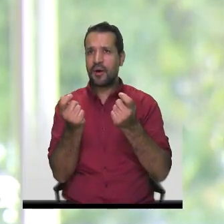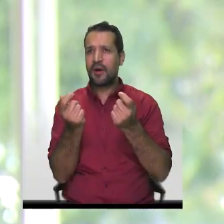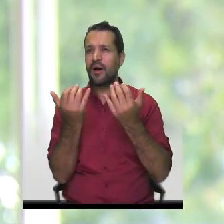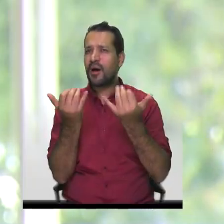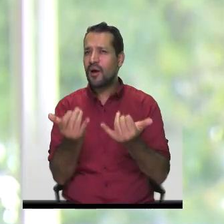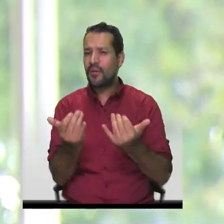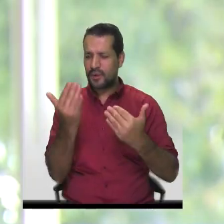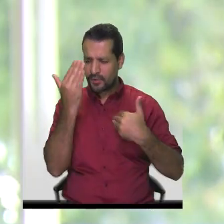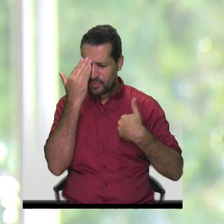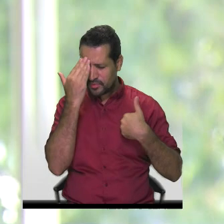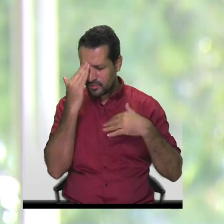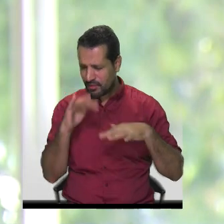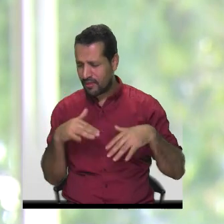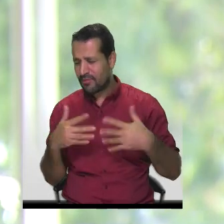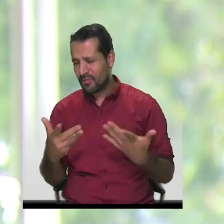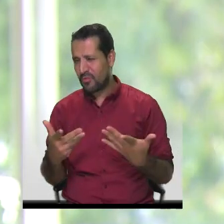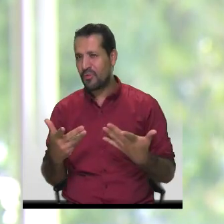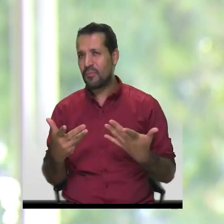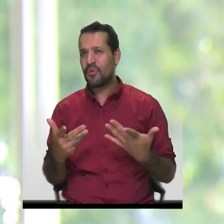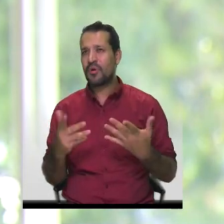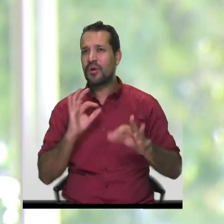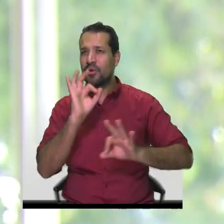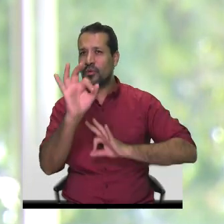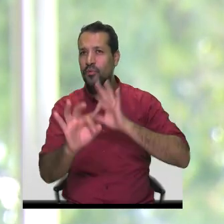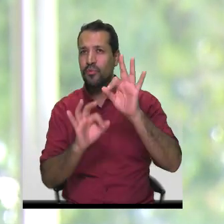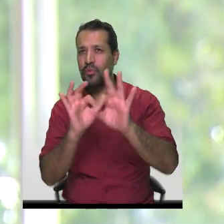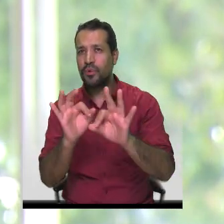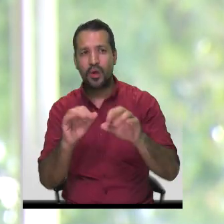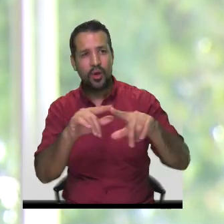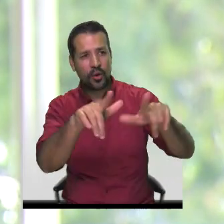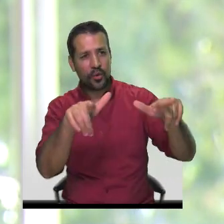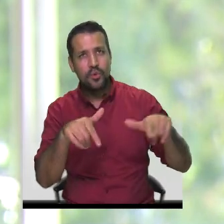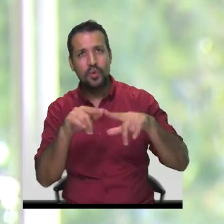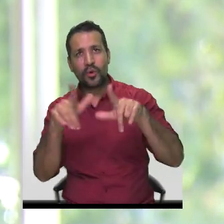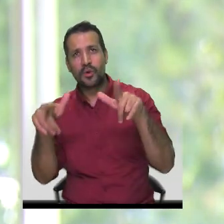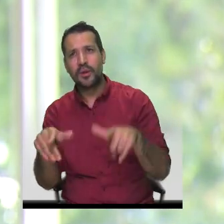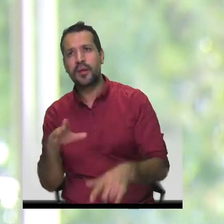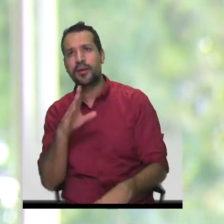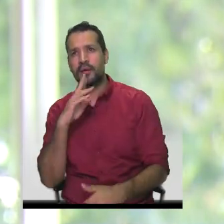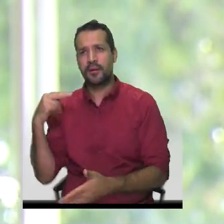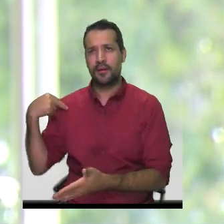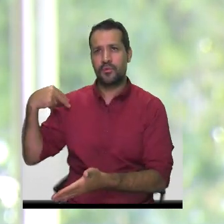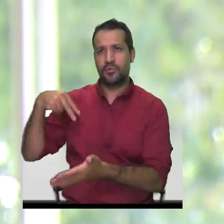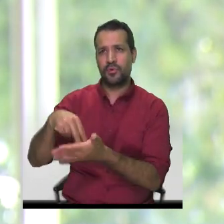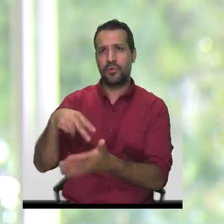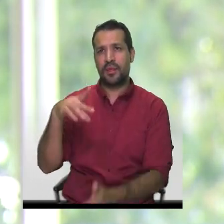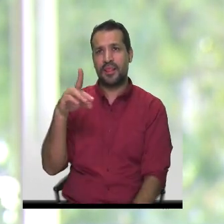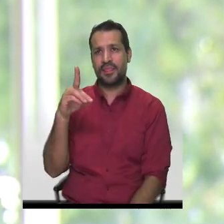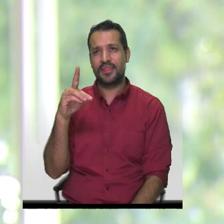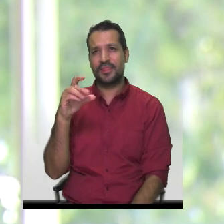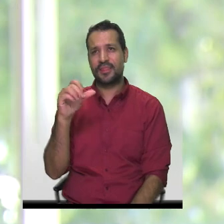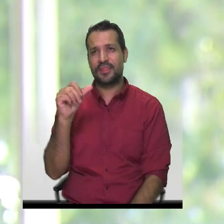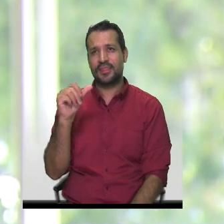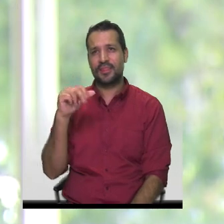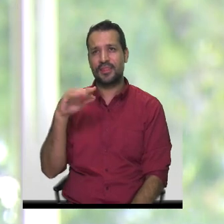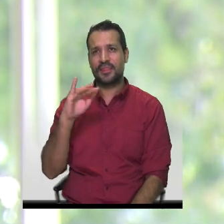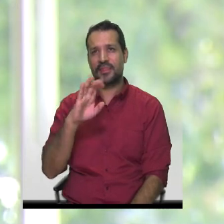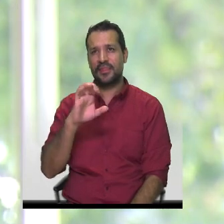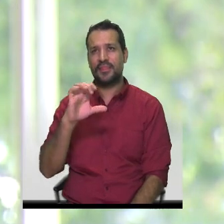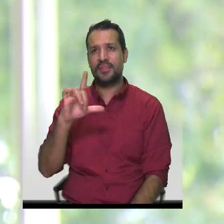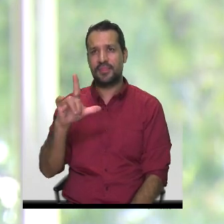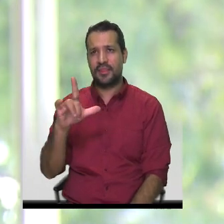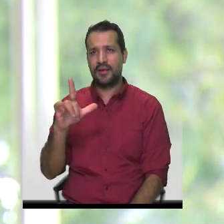y tratar de salvar lugares. Que eso lo dice Daniel Christian Wolf, que es uno de los autores que más ha trabajado